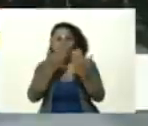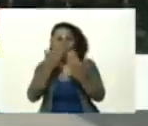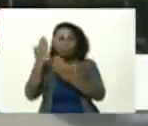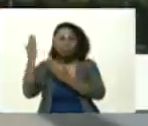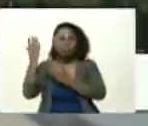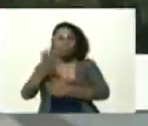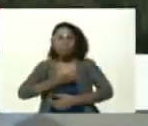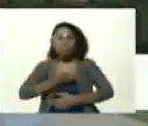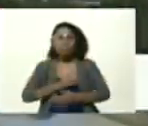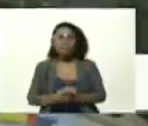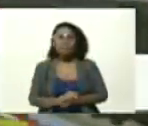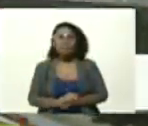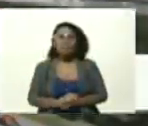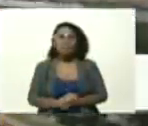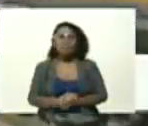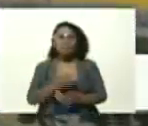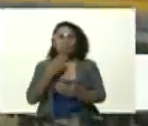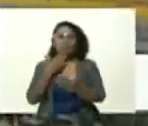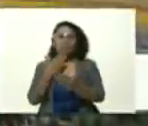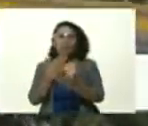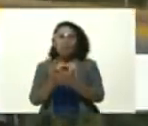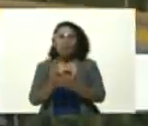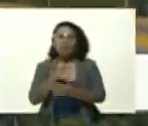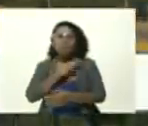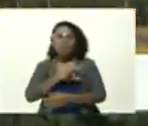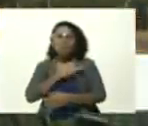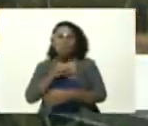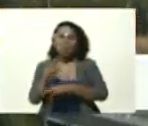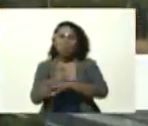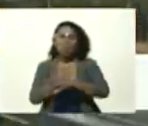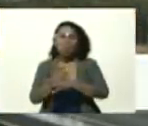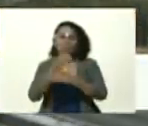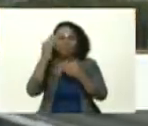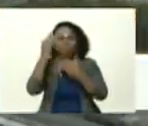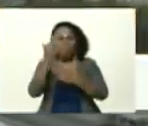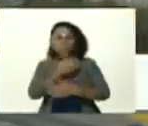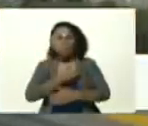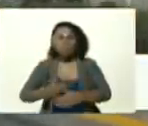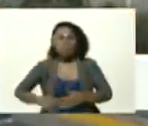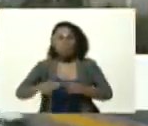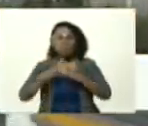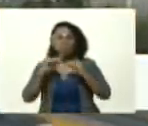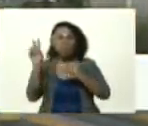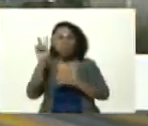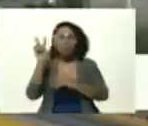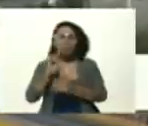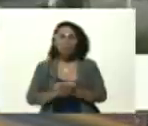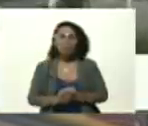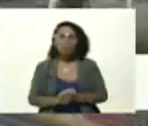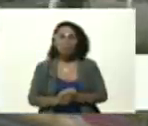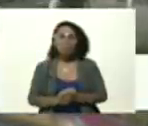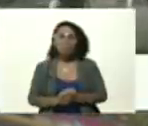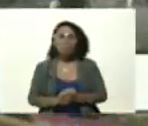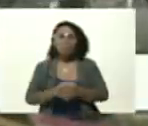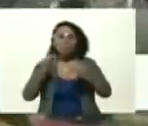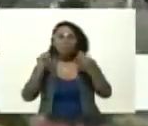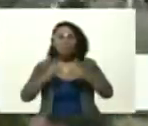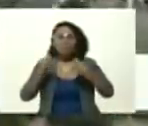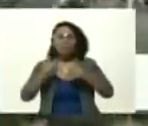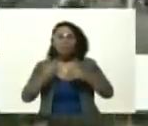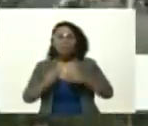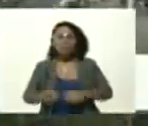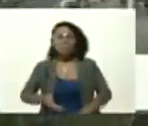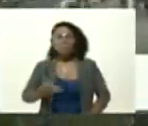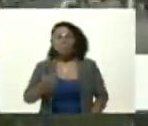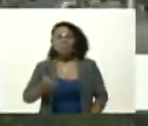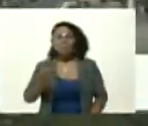Alcalde. Gracias, señor gobernador. Saludo, presidente. Saludo a toda Venezuela. Desde este